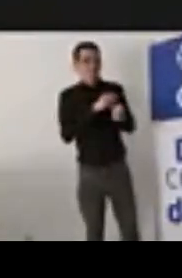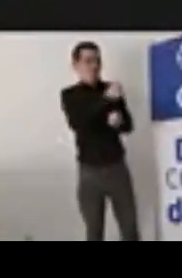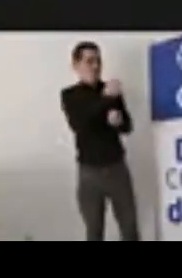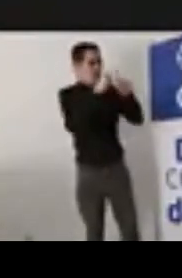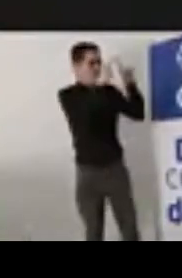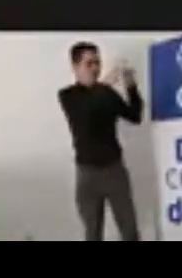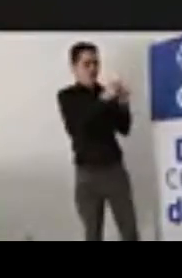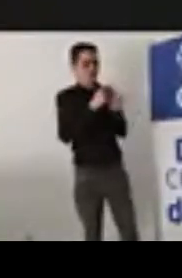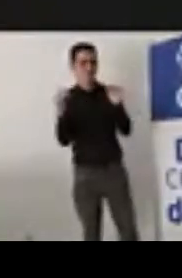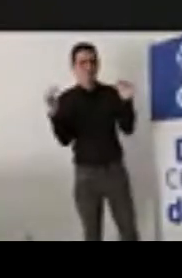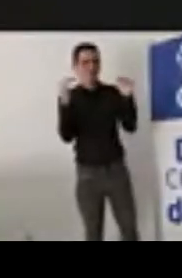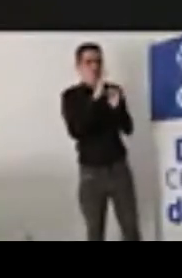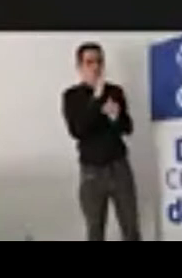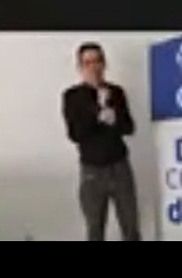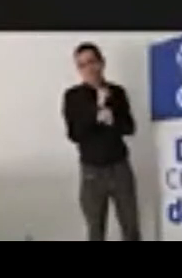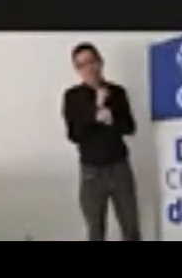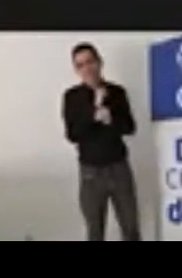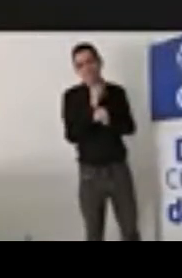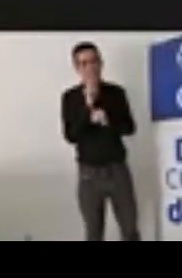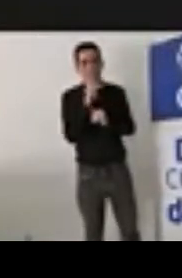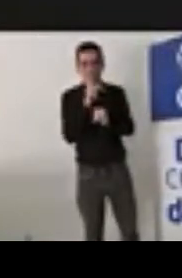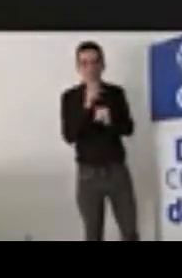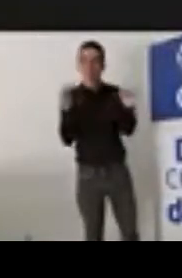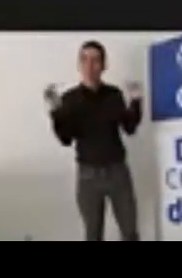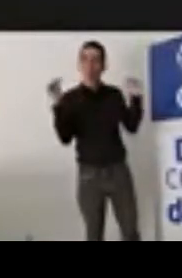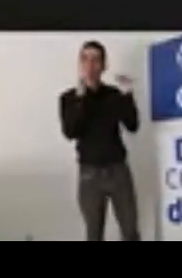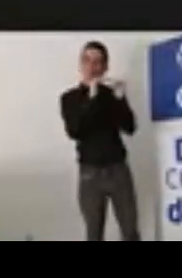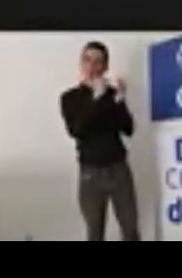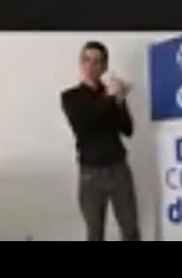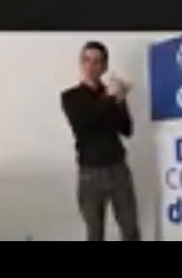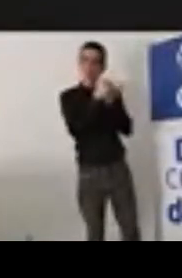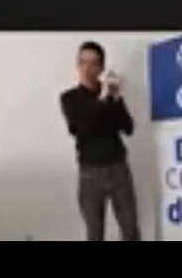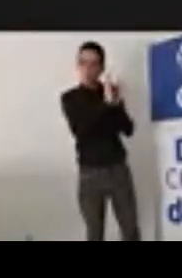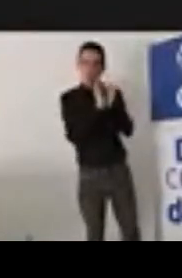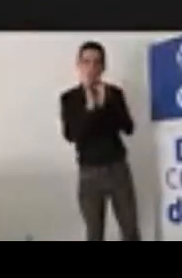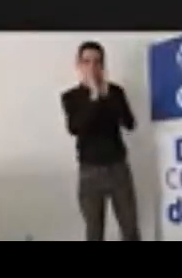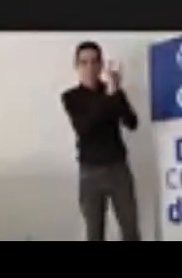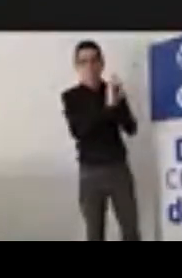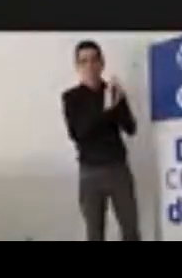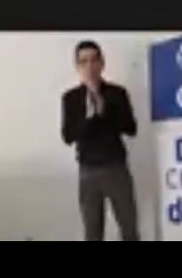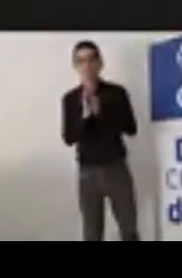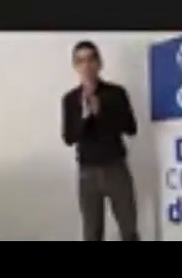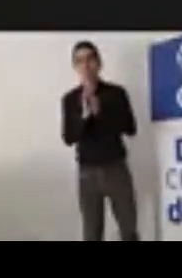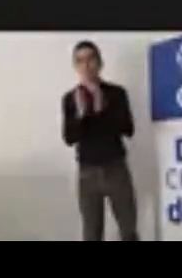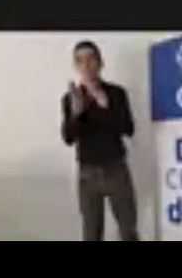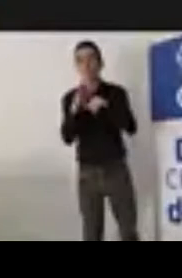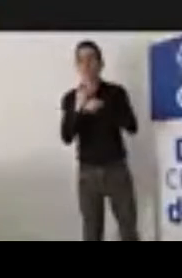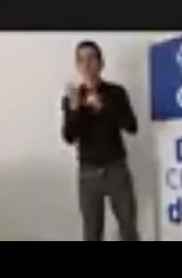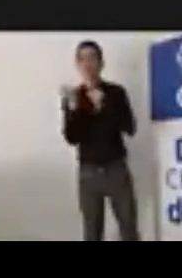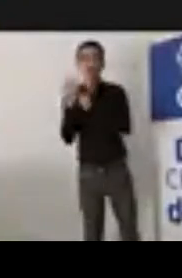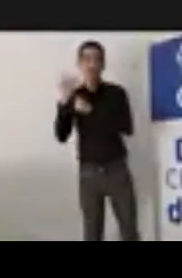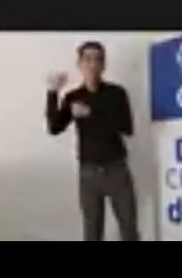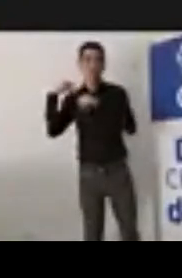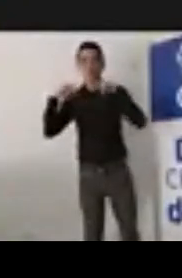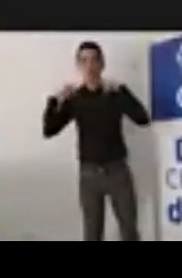América Latina y en el mundo. Porque se trata no solo de nuestra generación, sino de la generación que viene detrás. Piensen siempre en clave de la